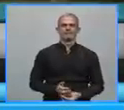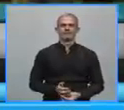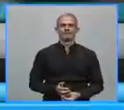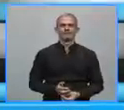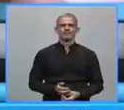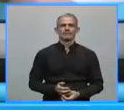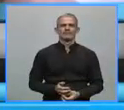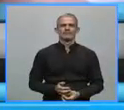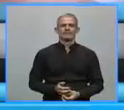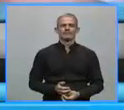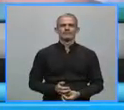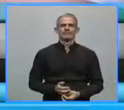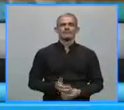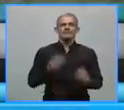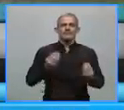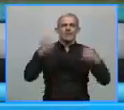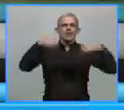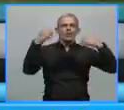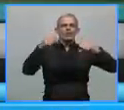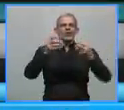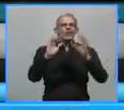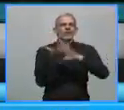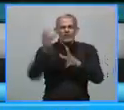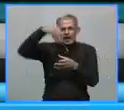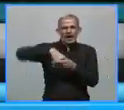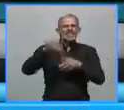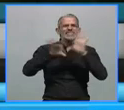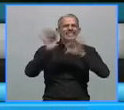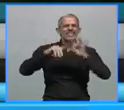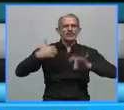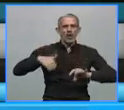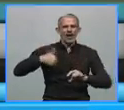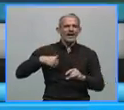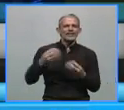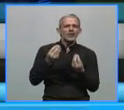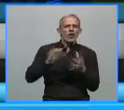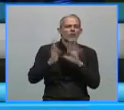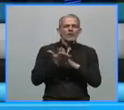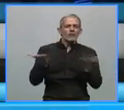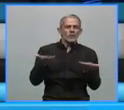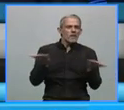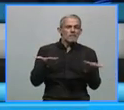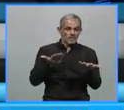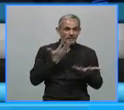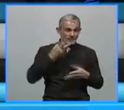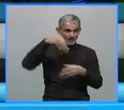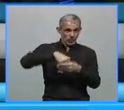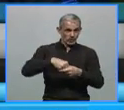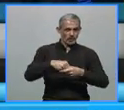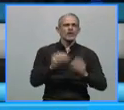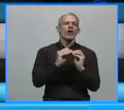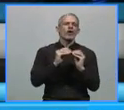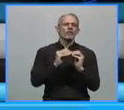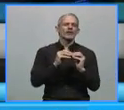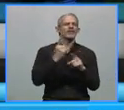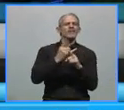10 Cómo es esto de practicar de ser parte de la selección argentina además cómo lo toman tus compañeros y Compañeros me